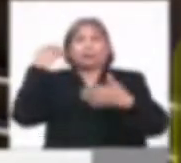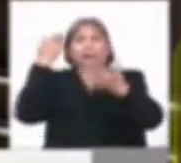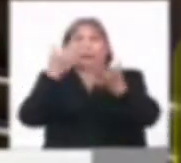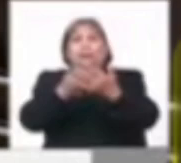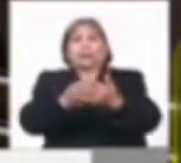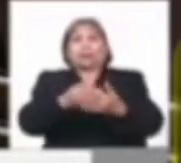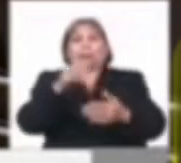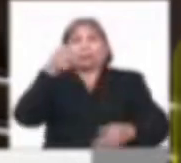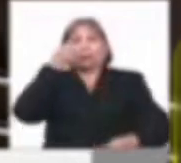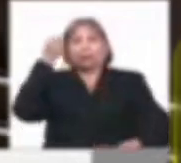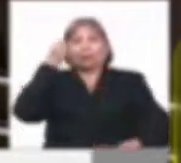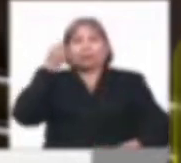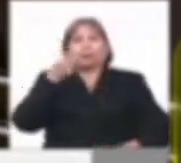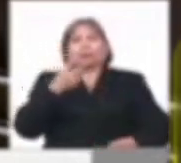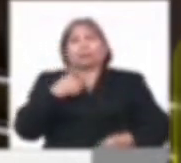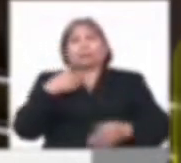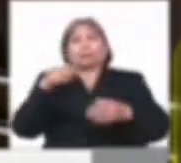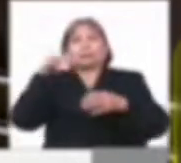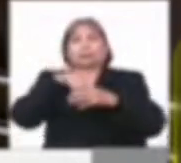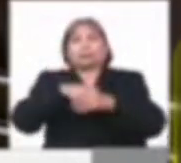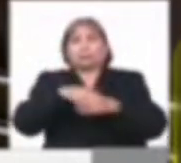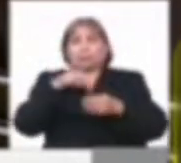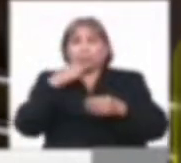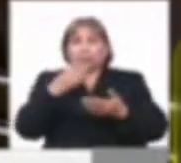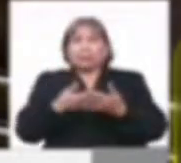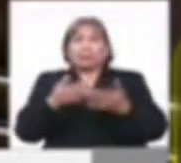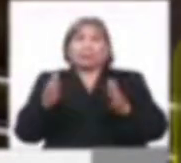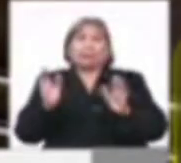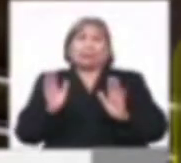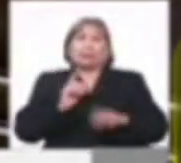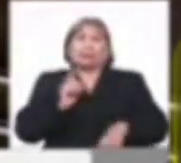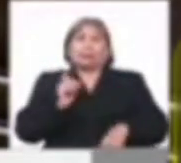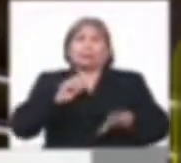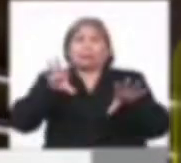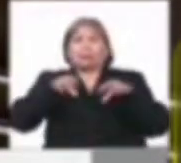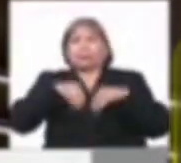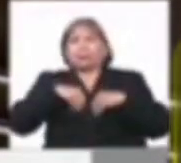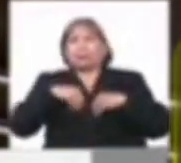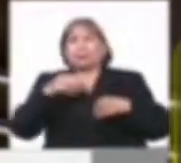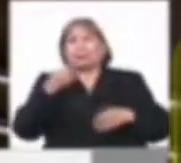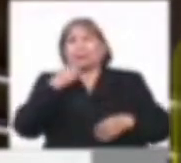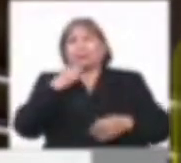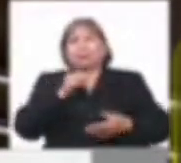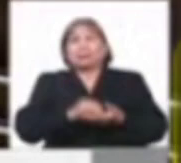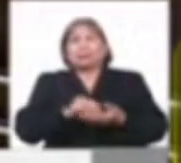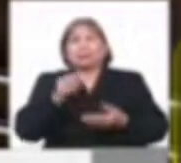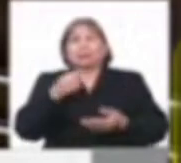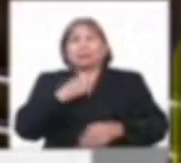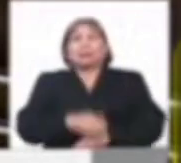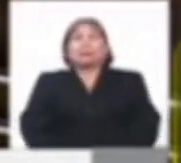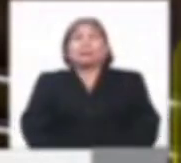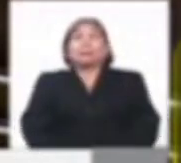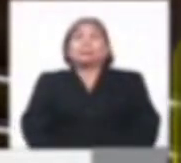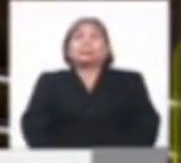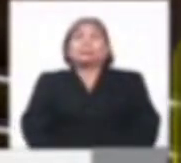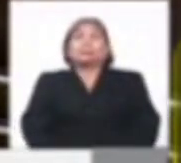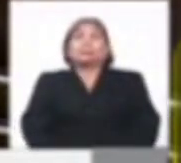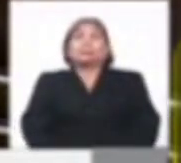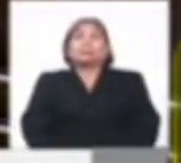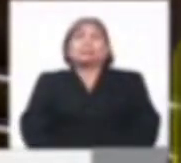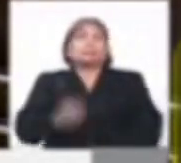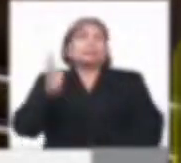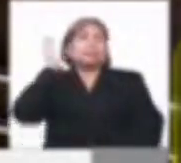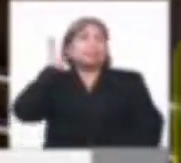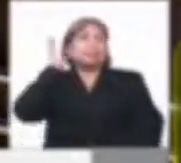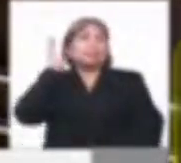y ganar las elecciones. Esto es inaceptable. ¿Y saben qué es lo más inaceptable? Que escuchando